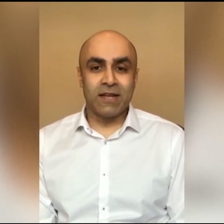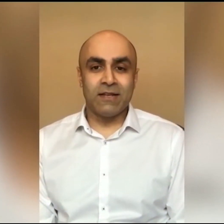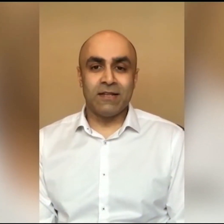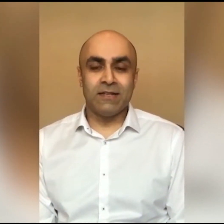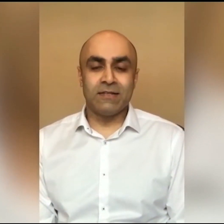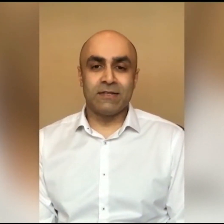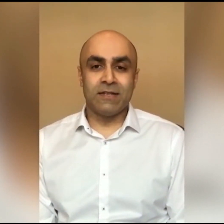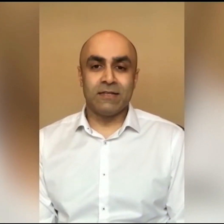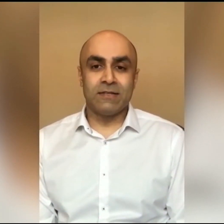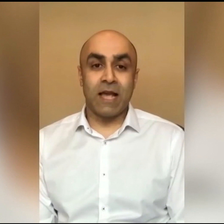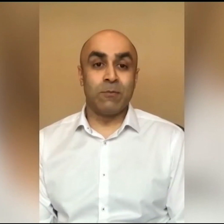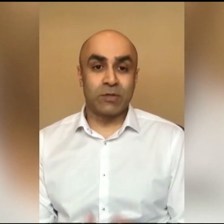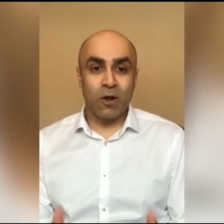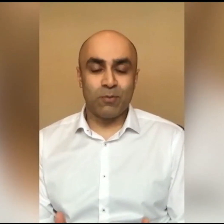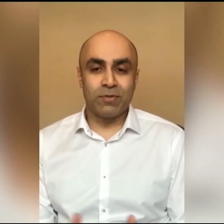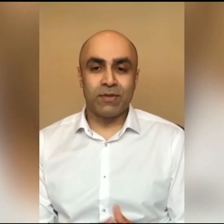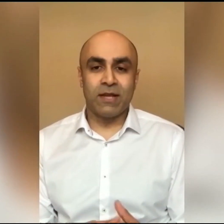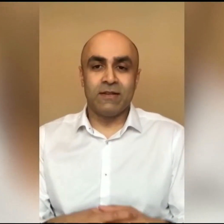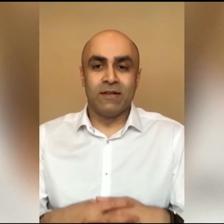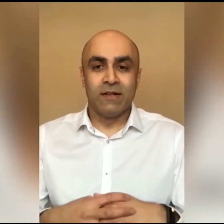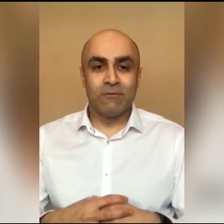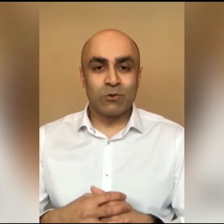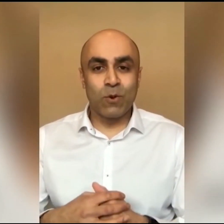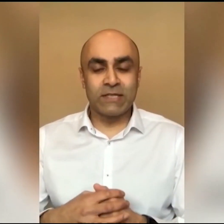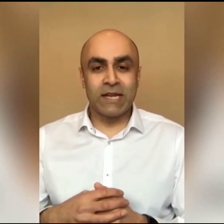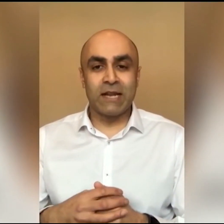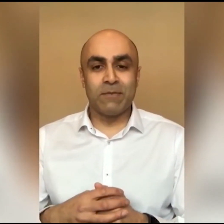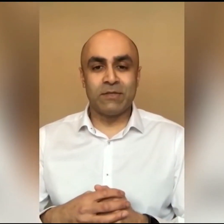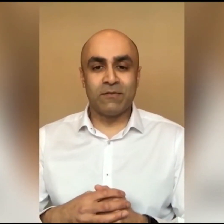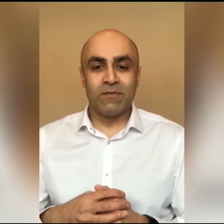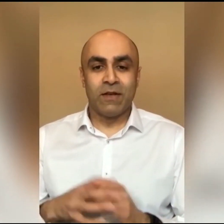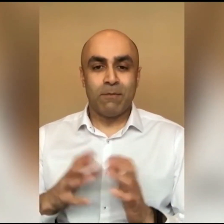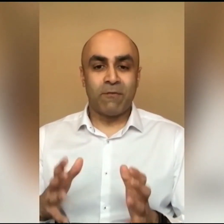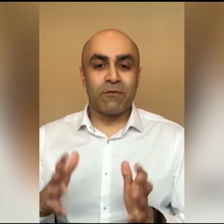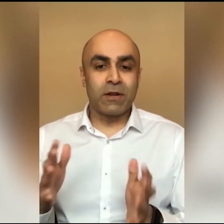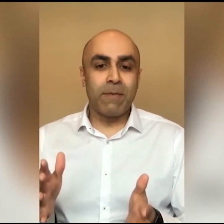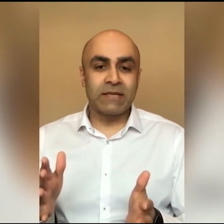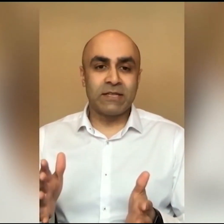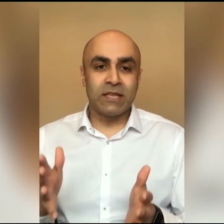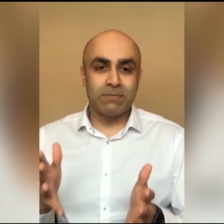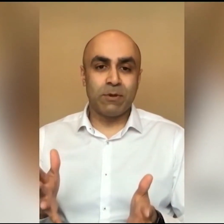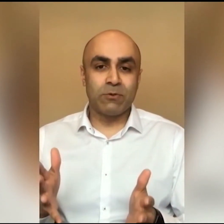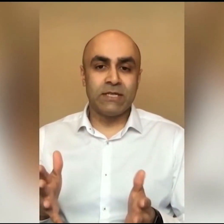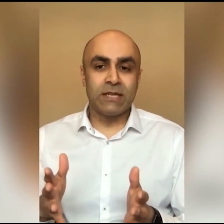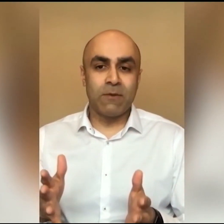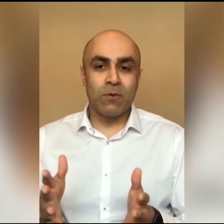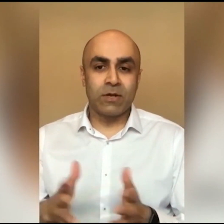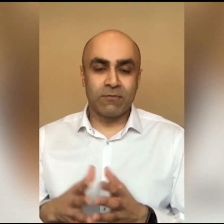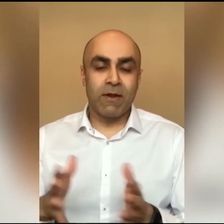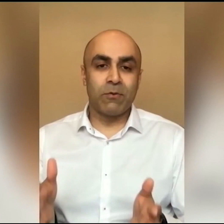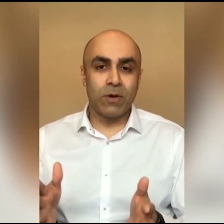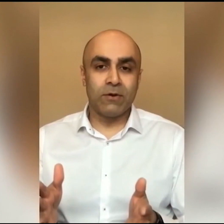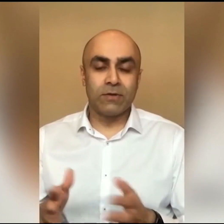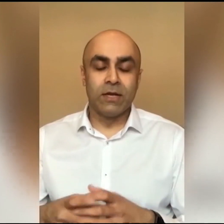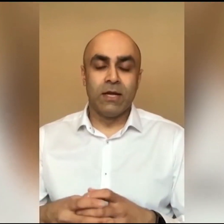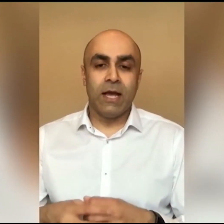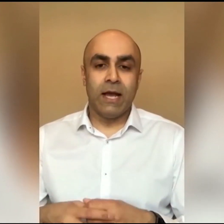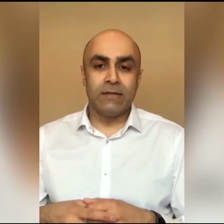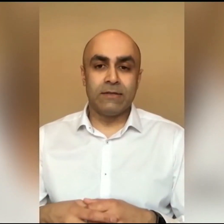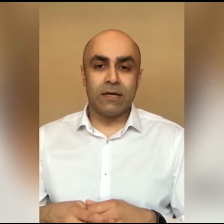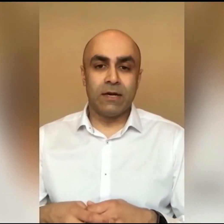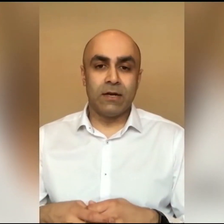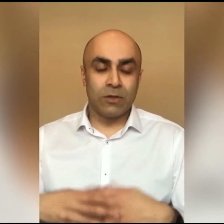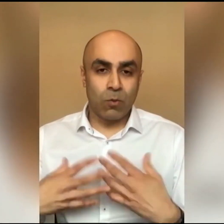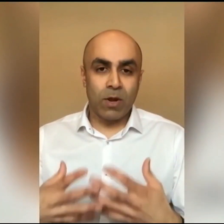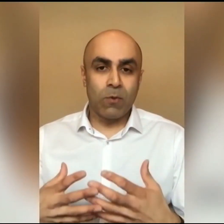Las redes globales e Internet pueden hacer frente a este aumento. Siempre hay un elemento de almacenamiento intermedio y por ello estamos